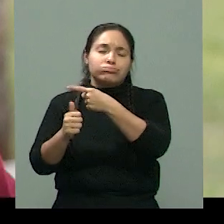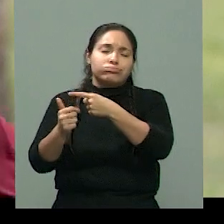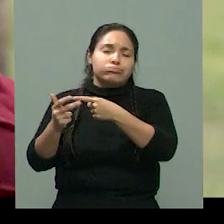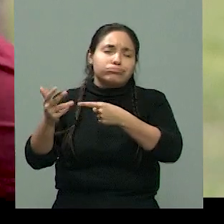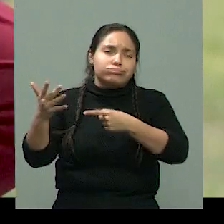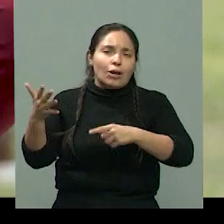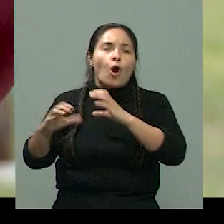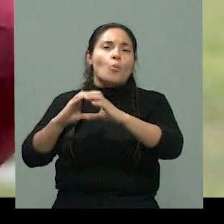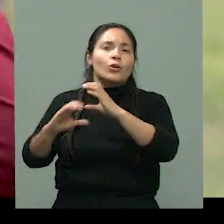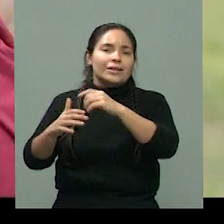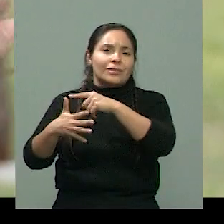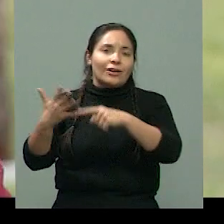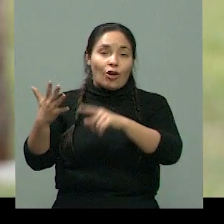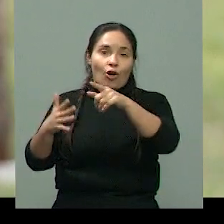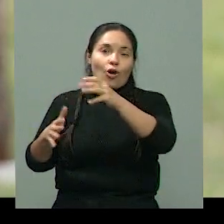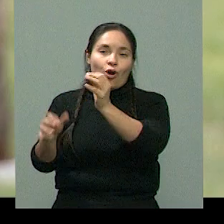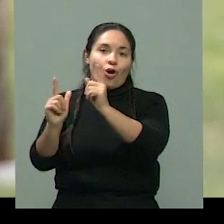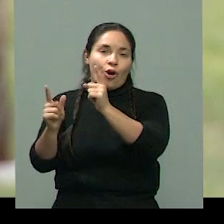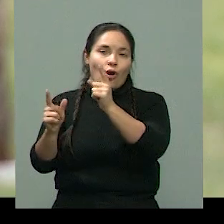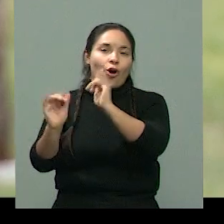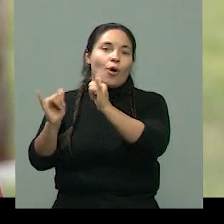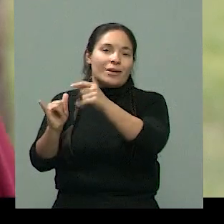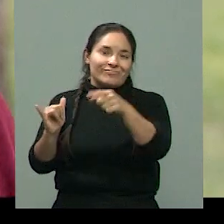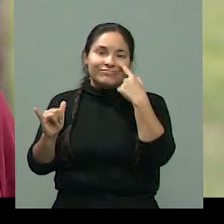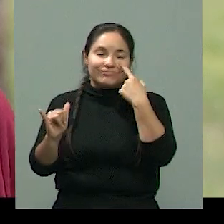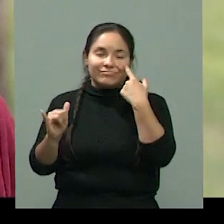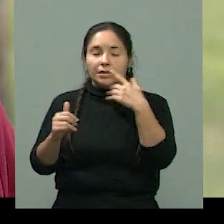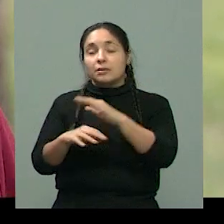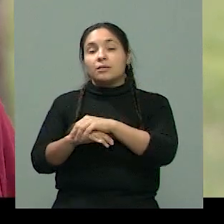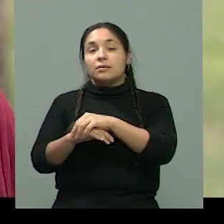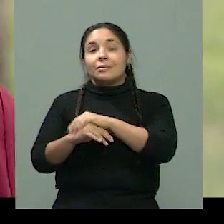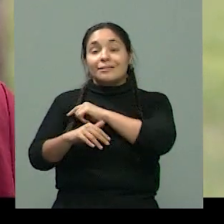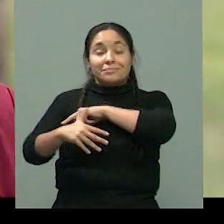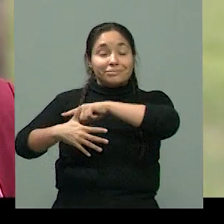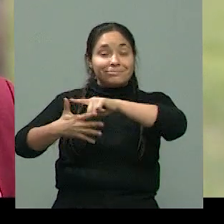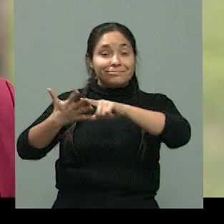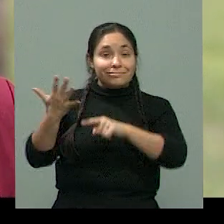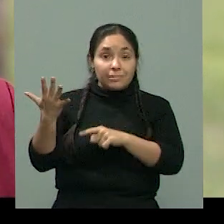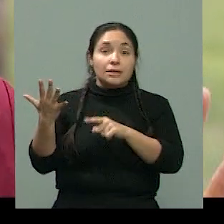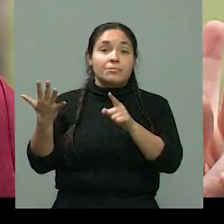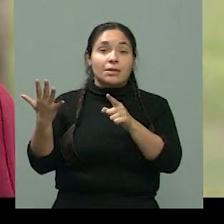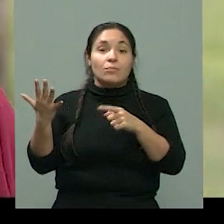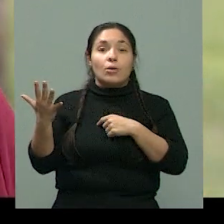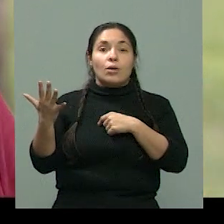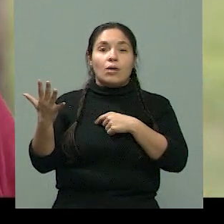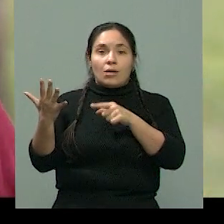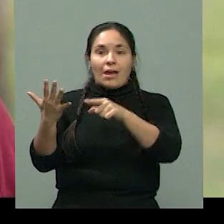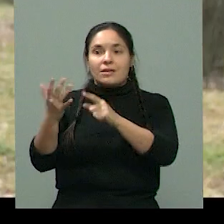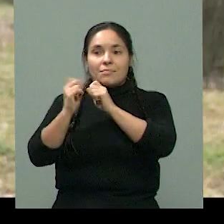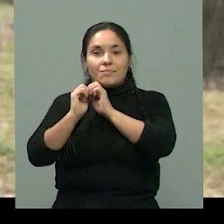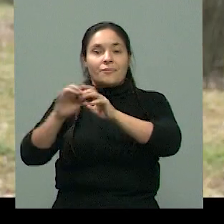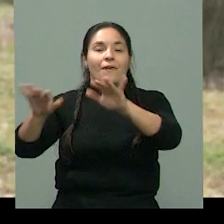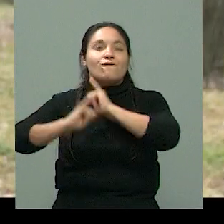más jóvenes tendrán mejores nombres. Construyen lo que algunos autores llaman el ágora